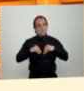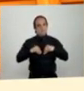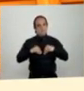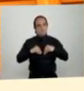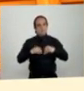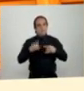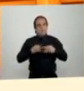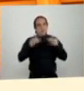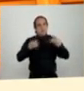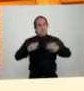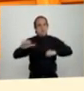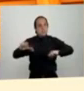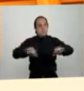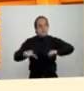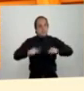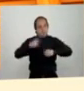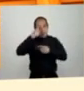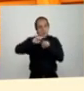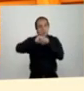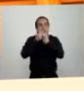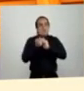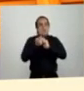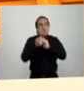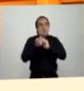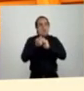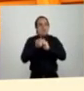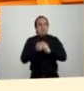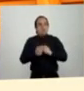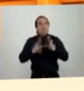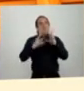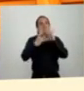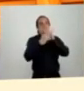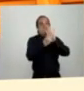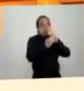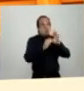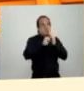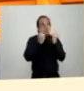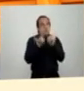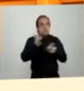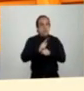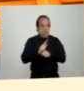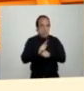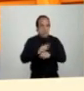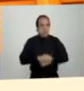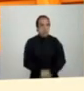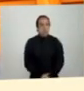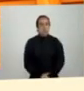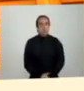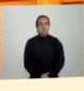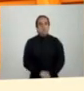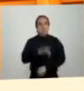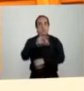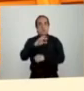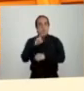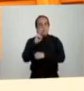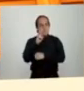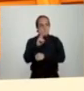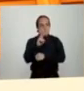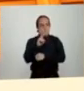acción para convertirla en un retrato social, y desde luego Graham Greene, ¿no? Por supuesto. Es que fíjate, Paco,